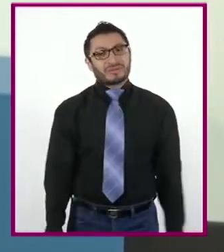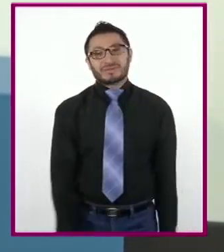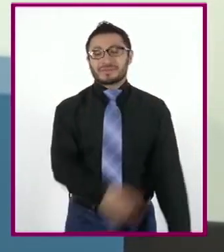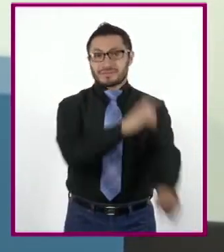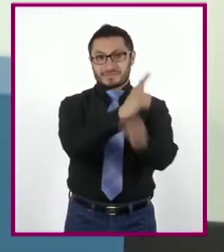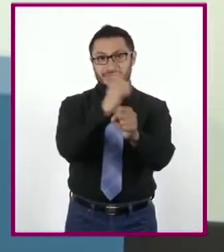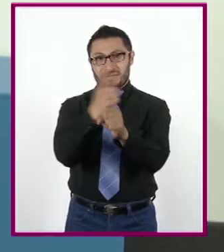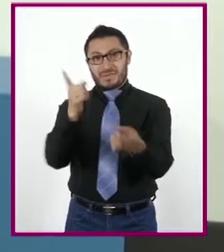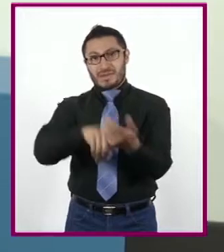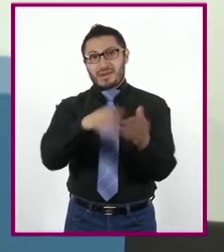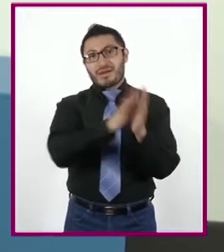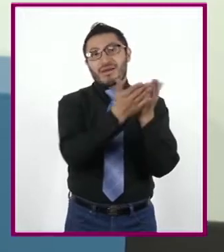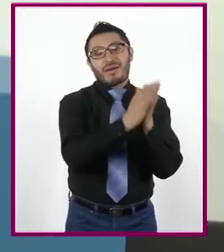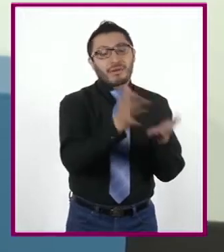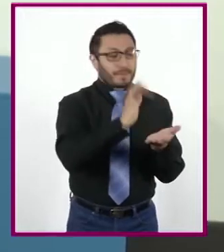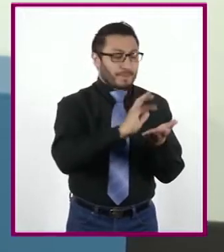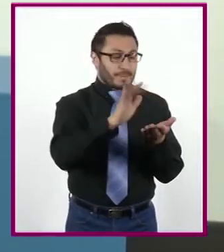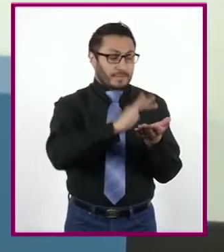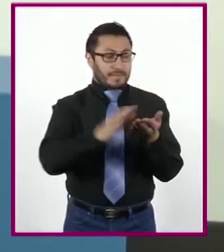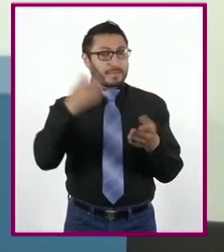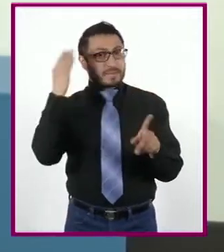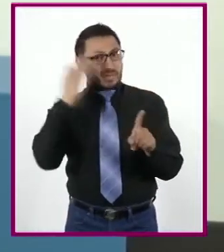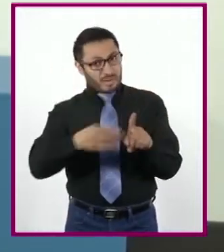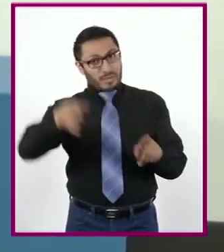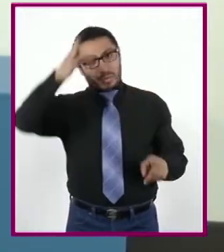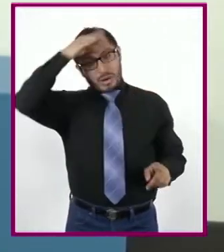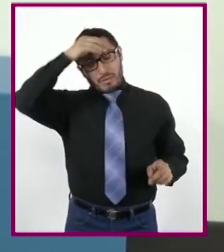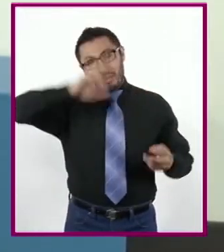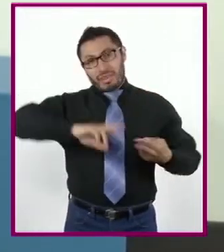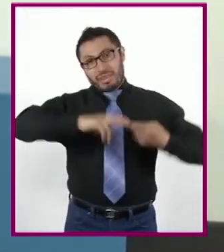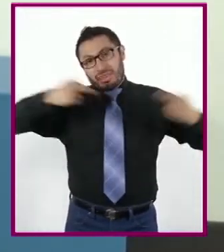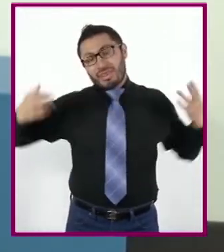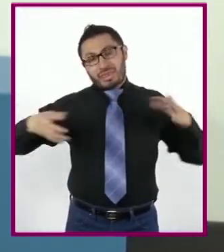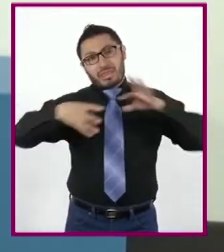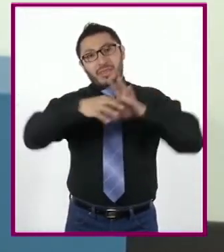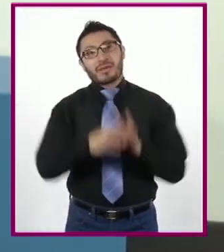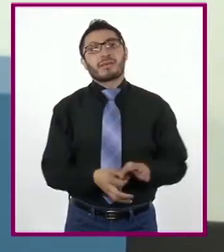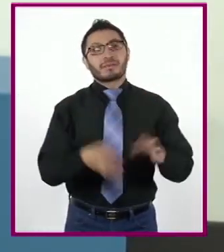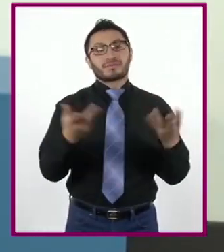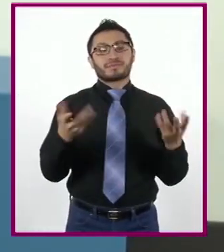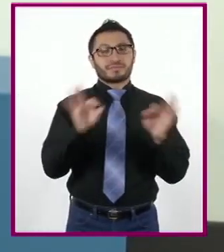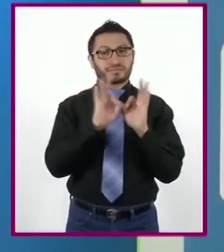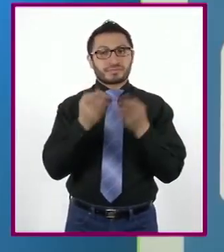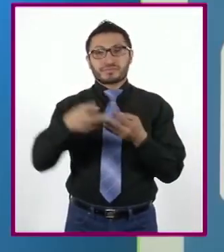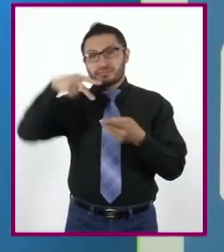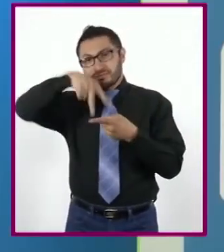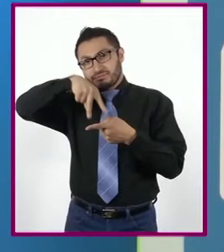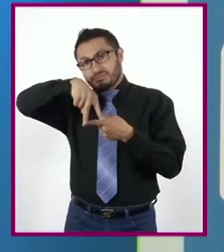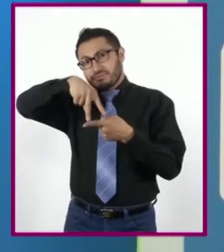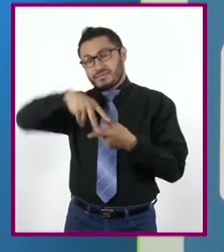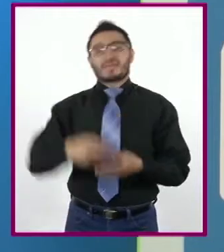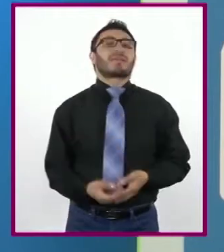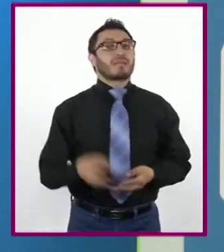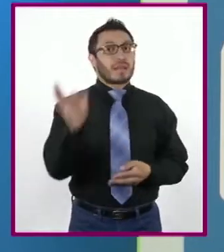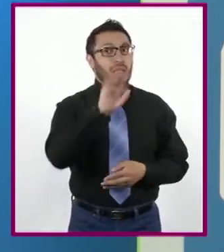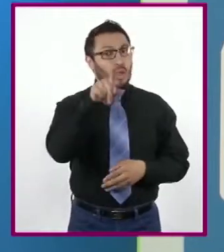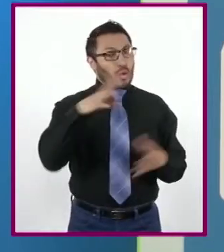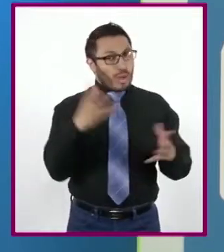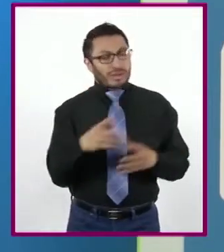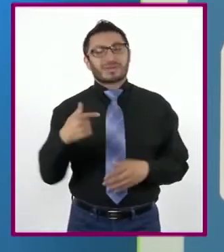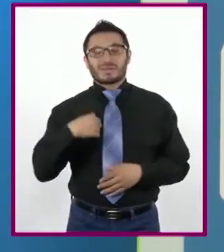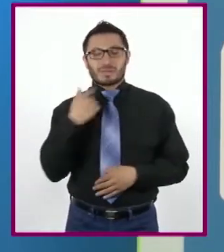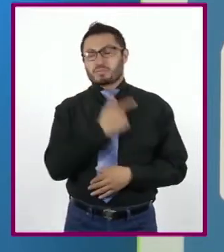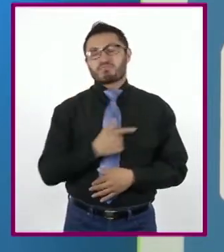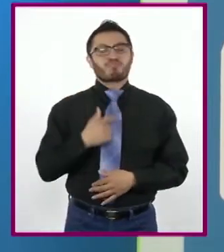¿Identificaron en su libro de texto el aprendizaje relacionado a congruencia de triángulos? Si lo hicieron, me da mucho